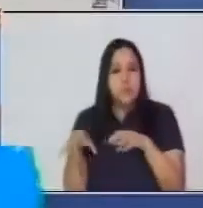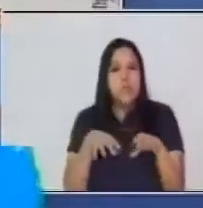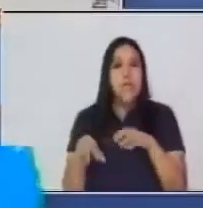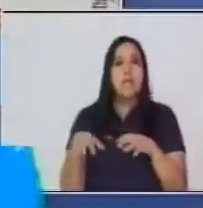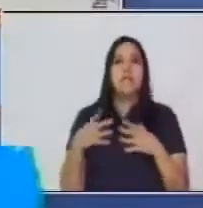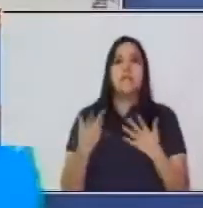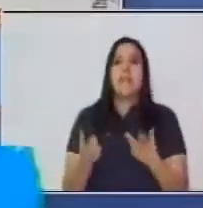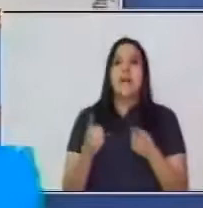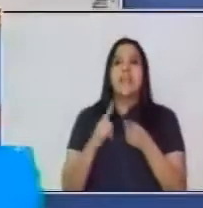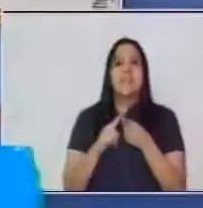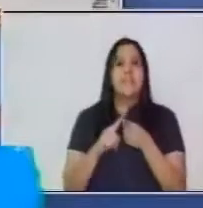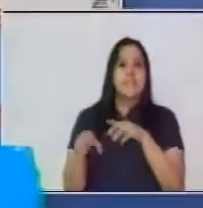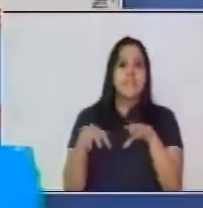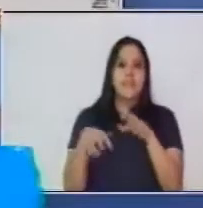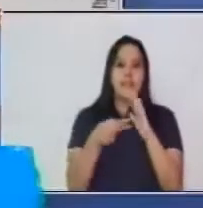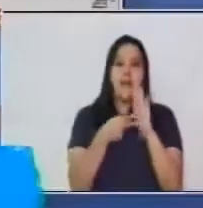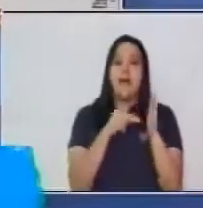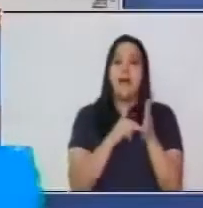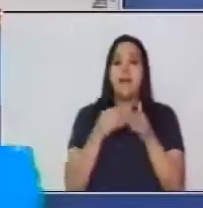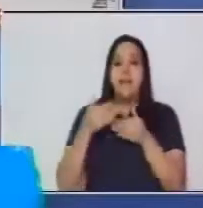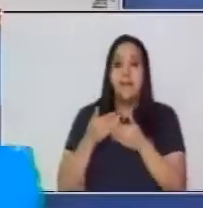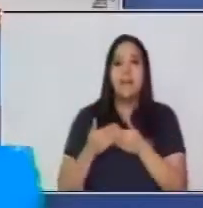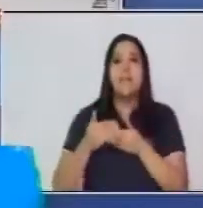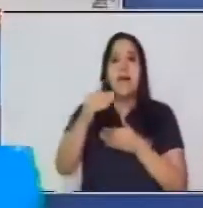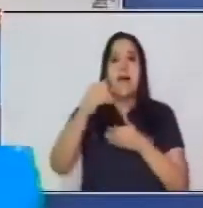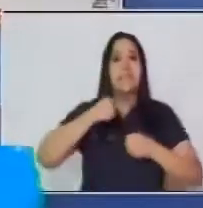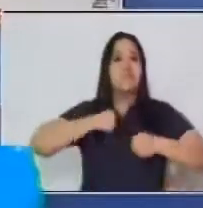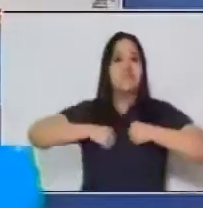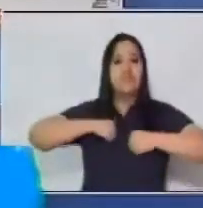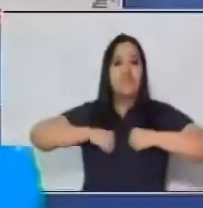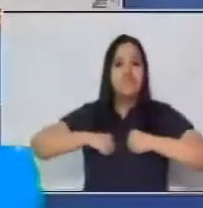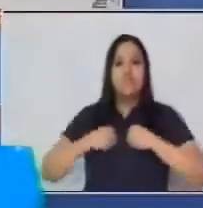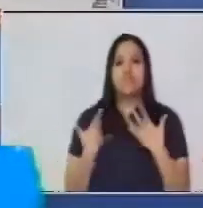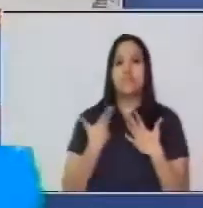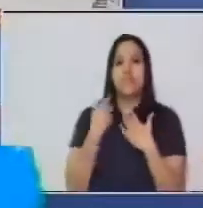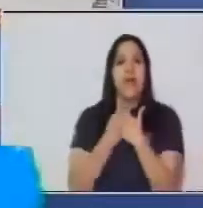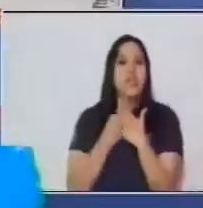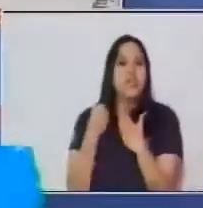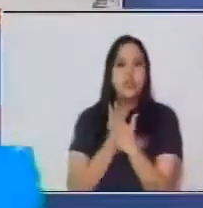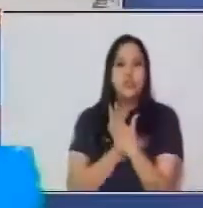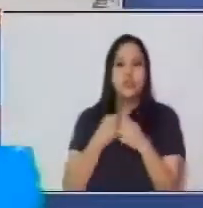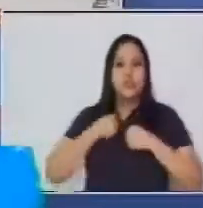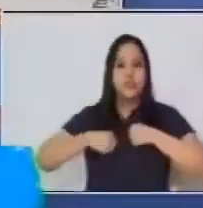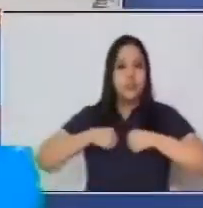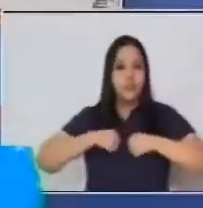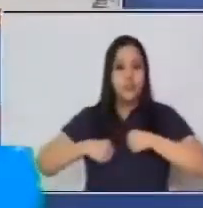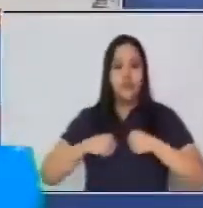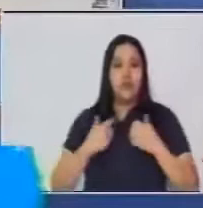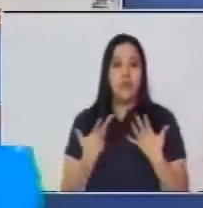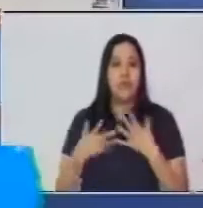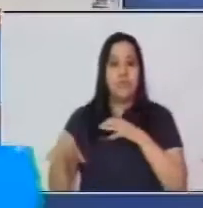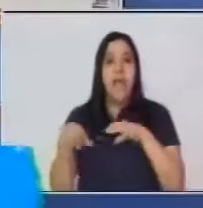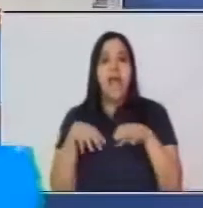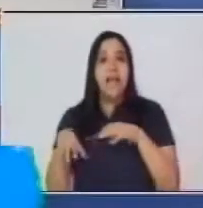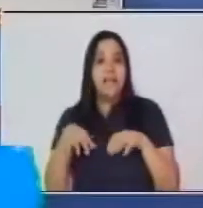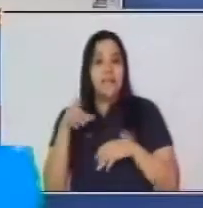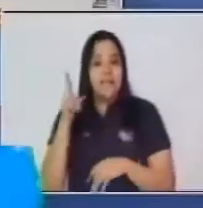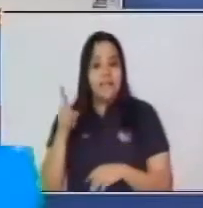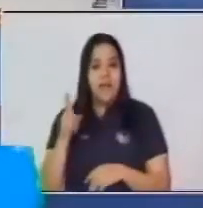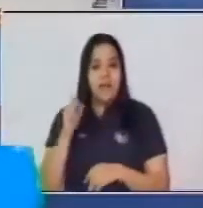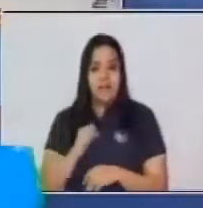partir de contar acciones. Es decir, el relato desarrolla una acción. Siempre la acción es lo